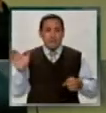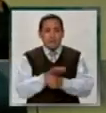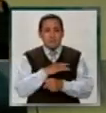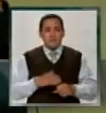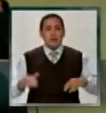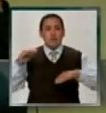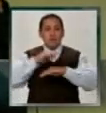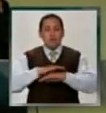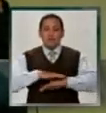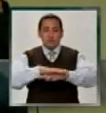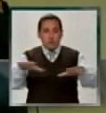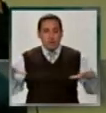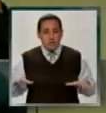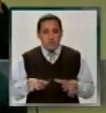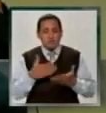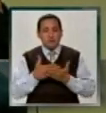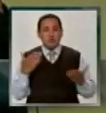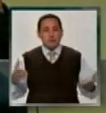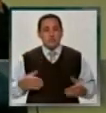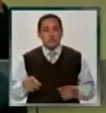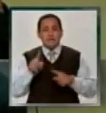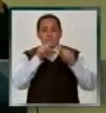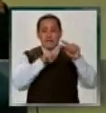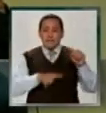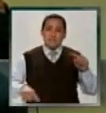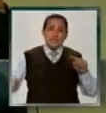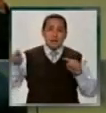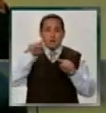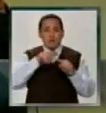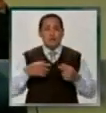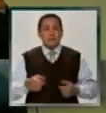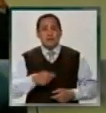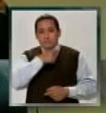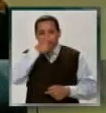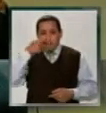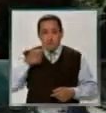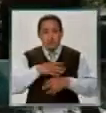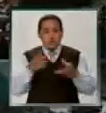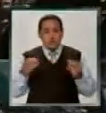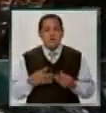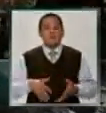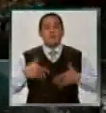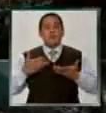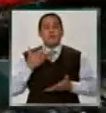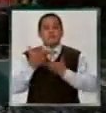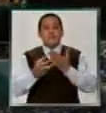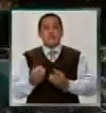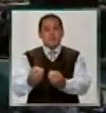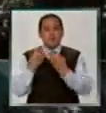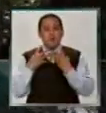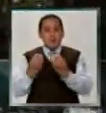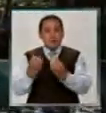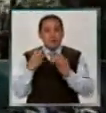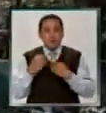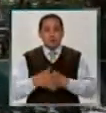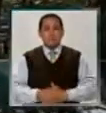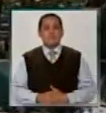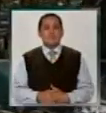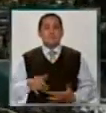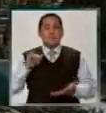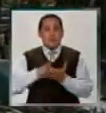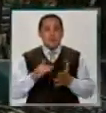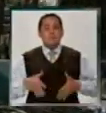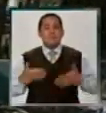el conjunto del ciclo del narcotráfico con la posibilidad de generar información que